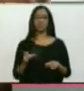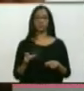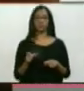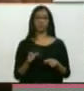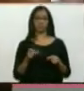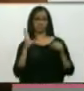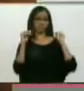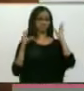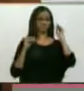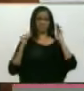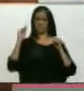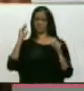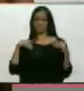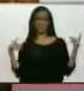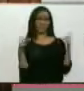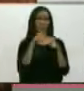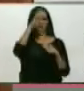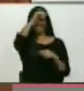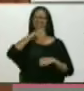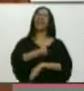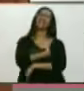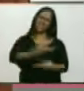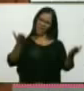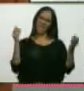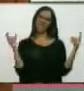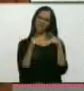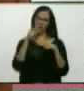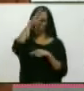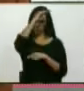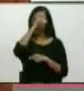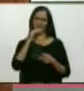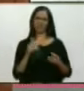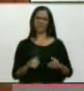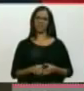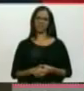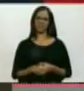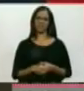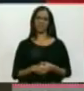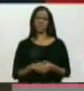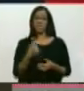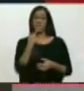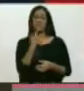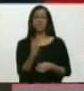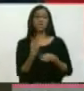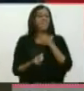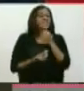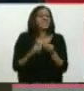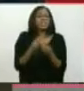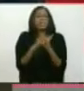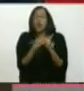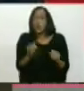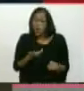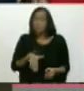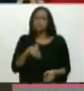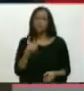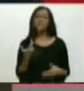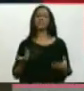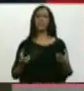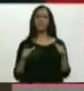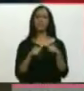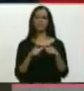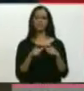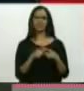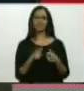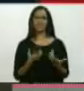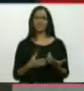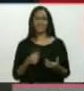andan hablando, no, que me voy a reunir con Donald Trump, que te vas a reunir con Donald Trump. No, dijo que iba a hacer todo lo posible. Todo lo posible.